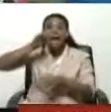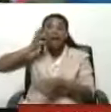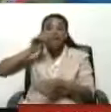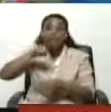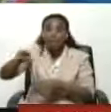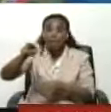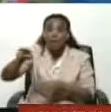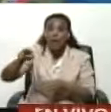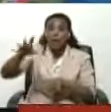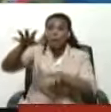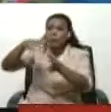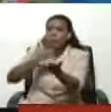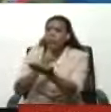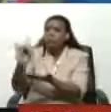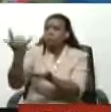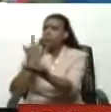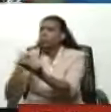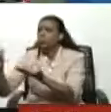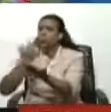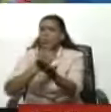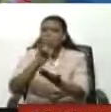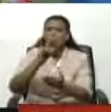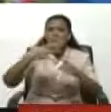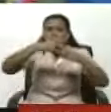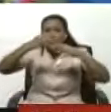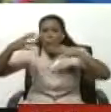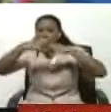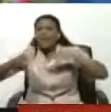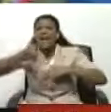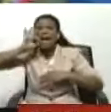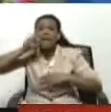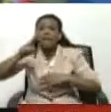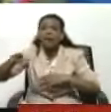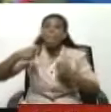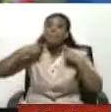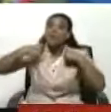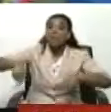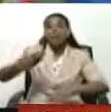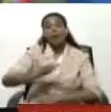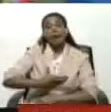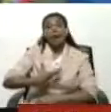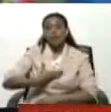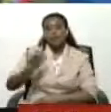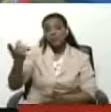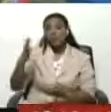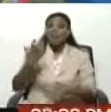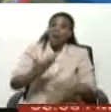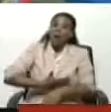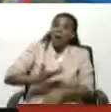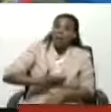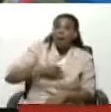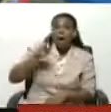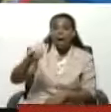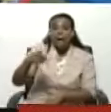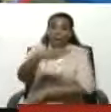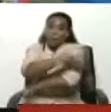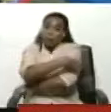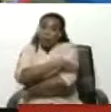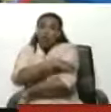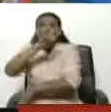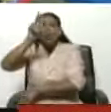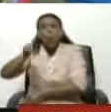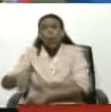Resulta que allí hay mucha molestia, hubo situaciones, y perdimos las alcaldías. Y los alcaldes se han dedicado todos los